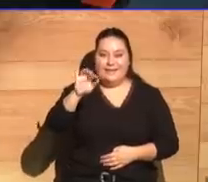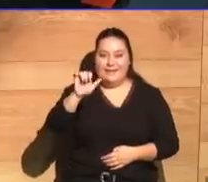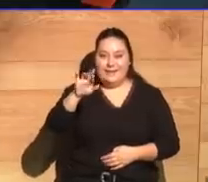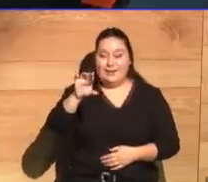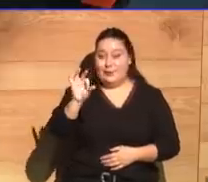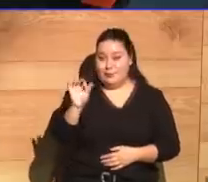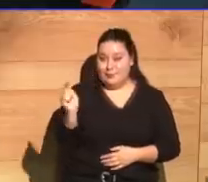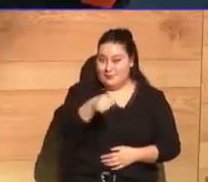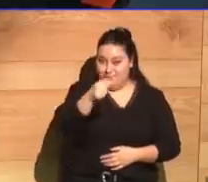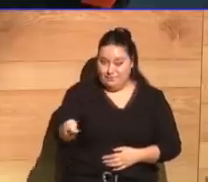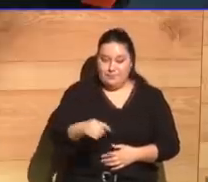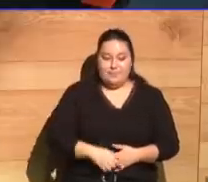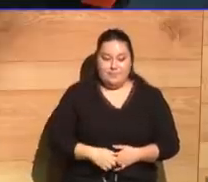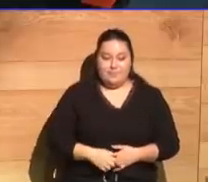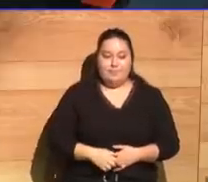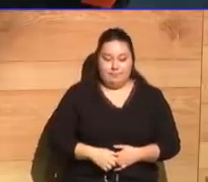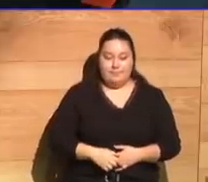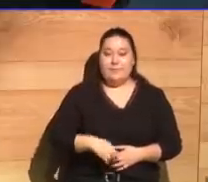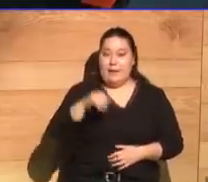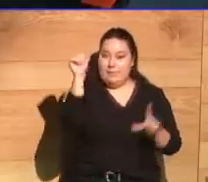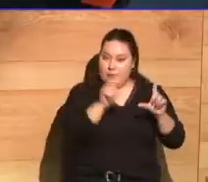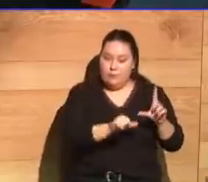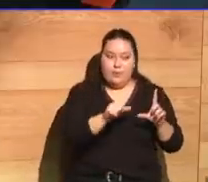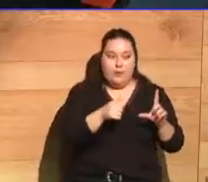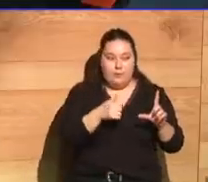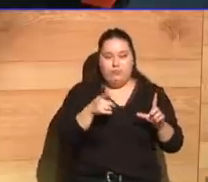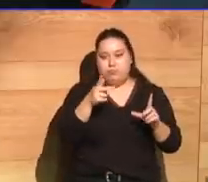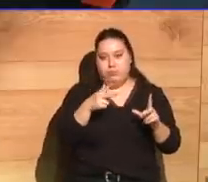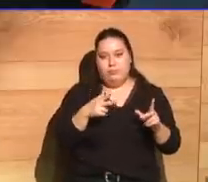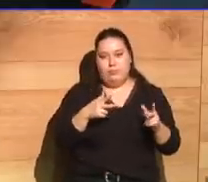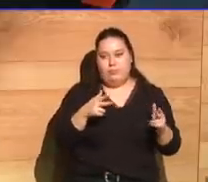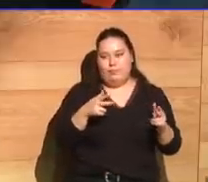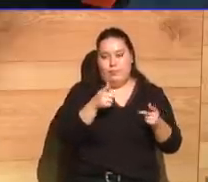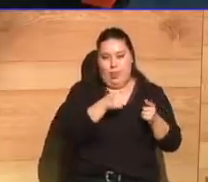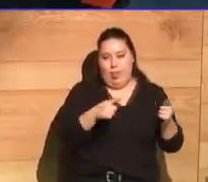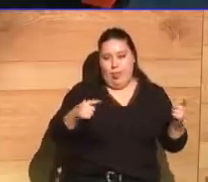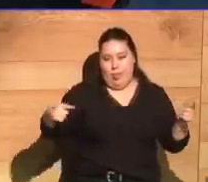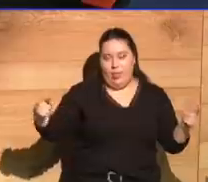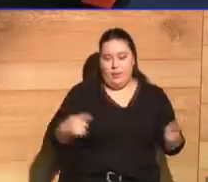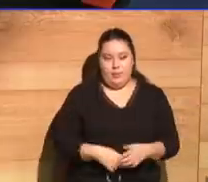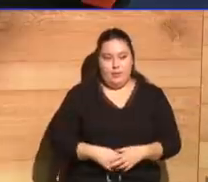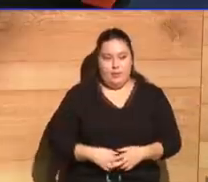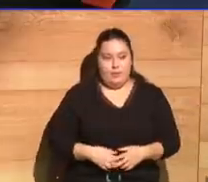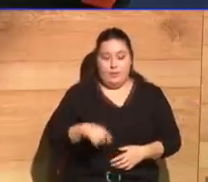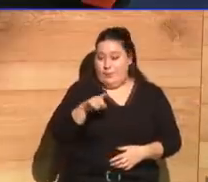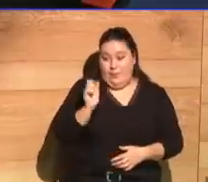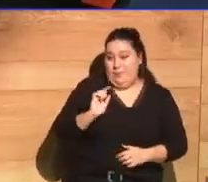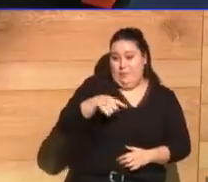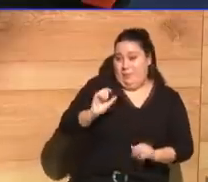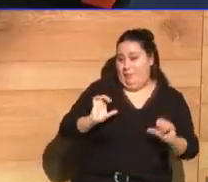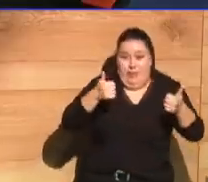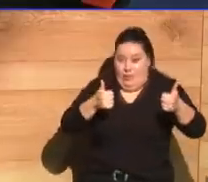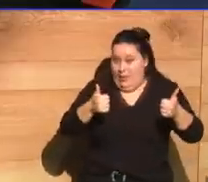a lo largo de la película, que tenía mucho metraje, dijeron... Ya está, es que a Juan le da salón y él